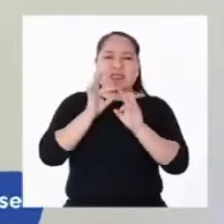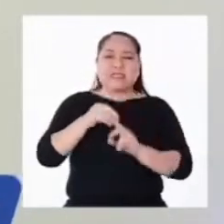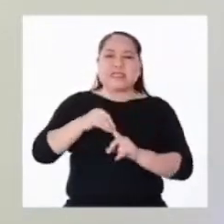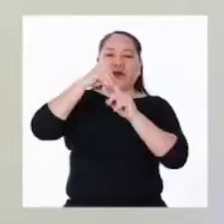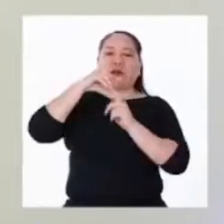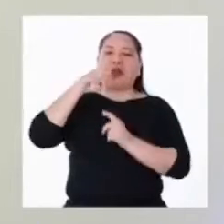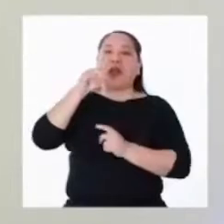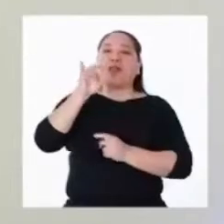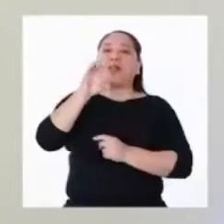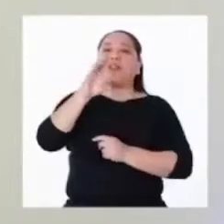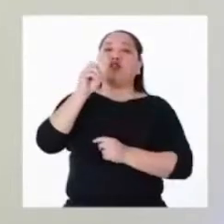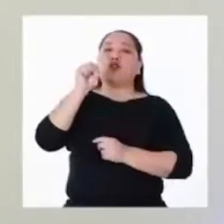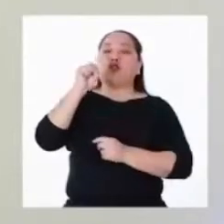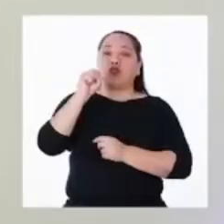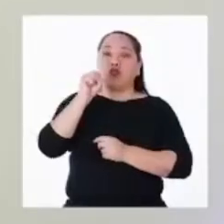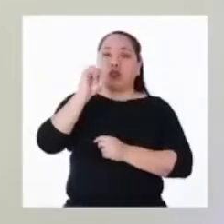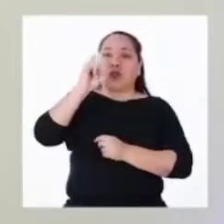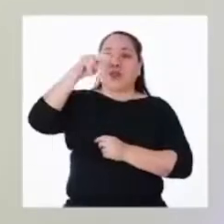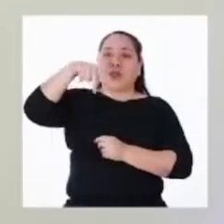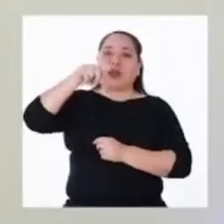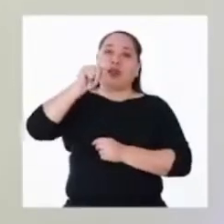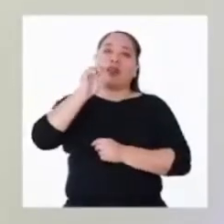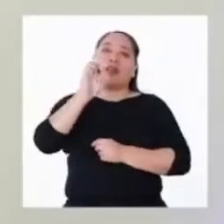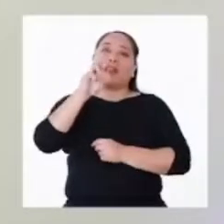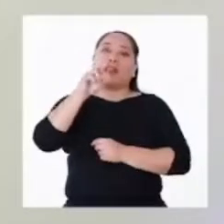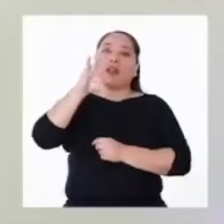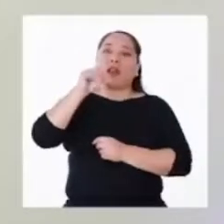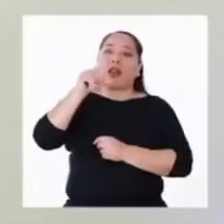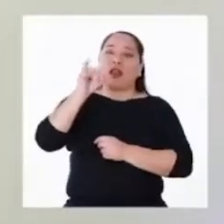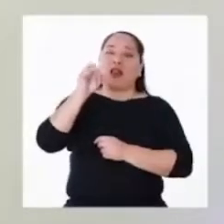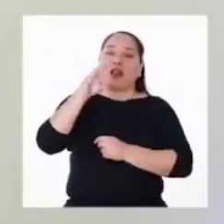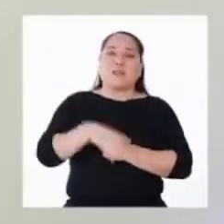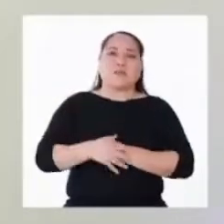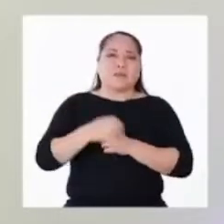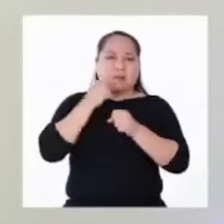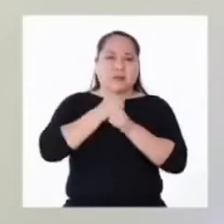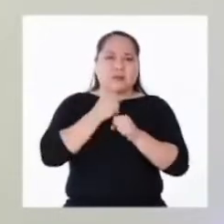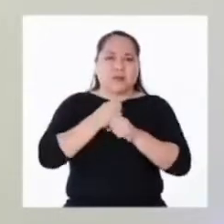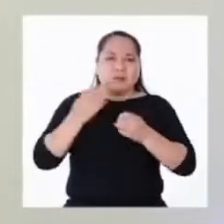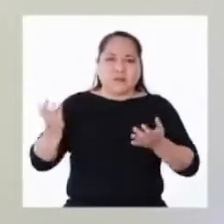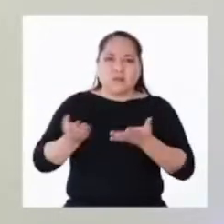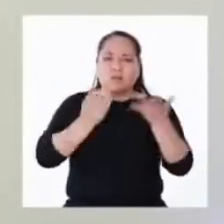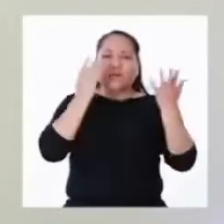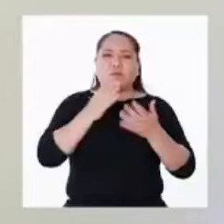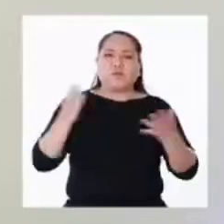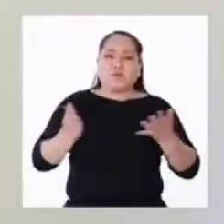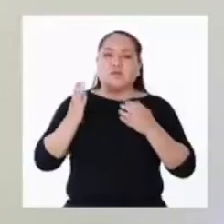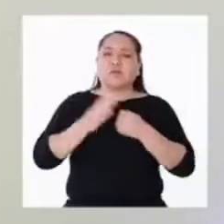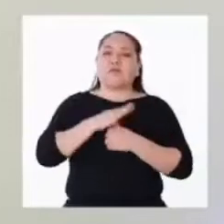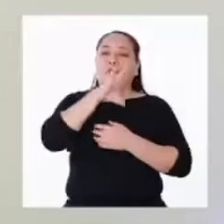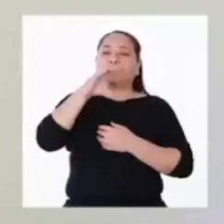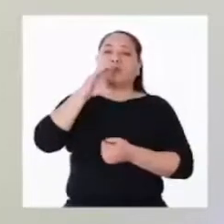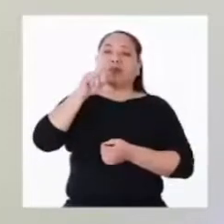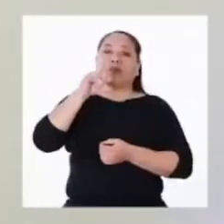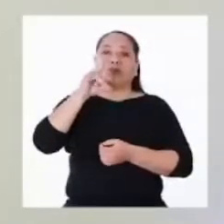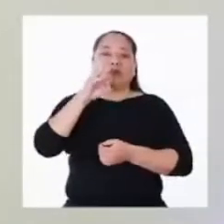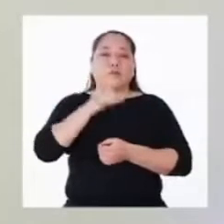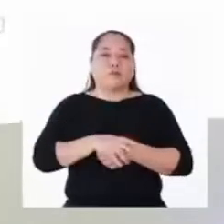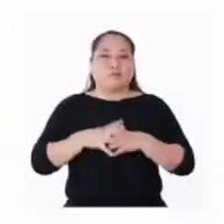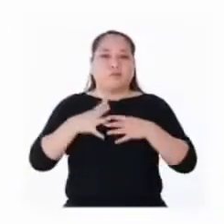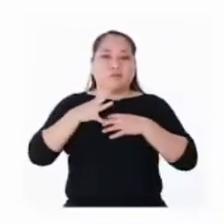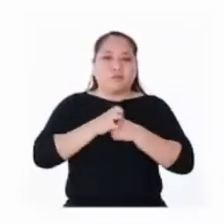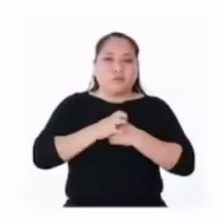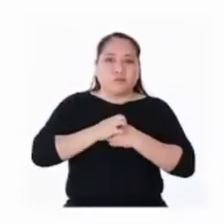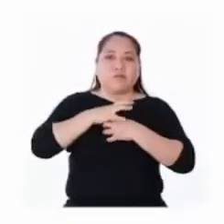intercalares. La función de estos discos es transmitir el impulso para hacer que todas las células se contraigan de forma